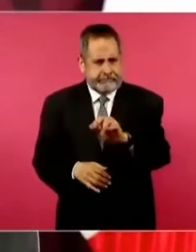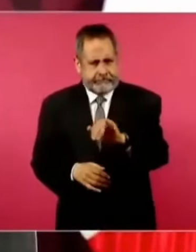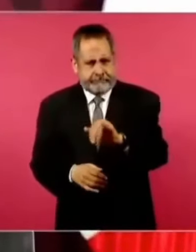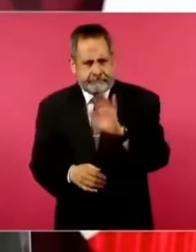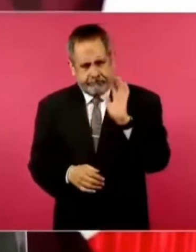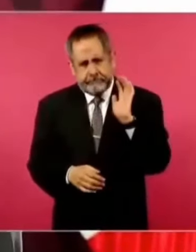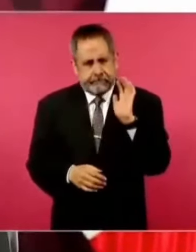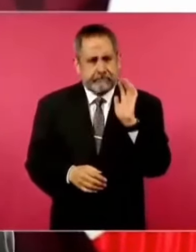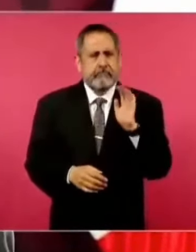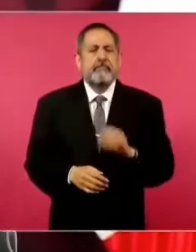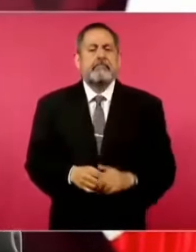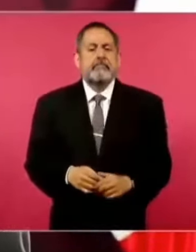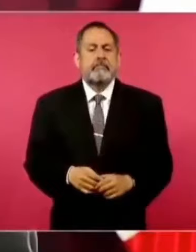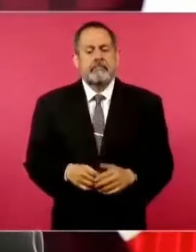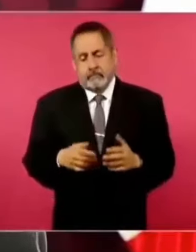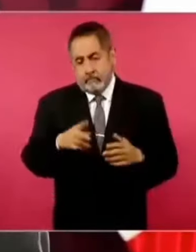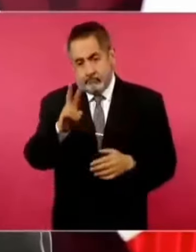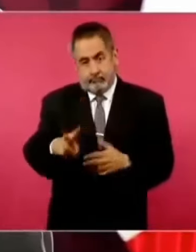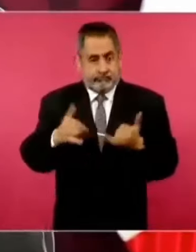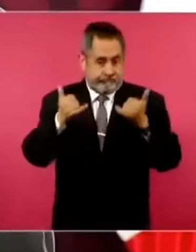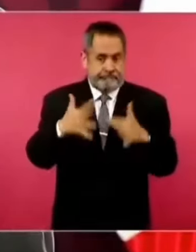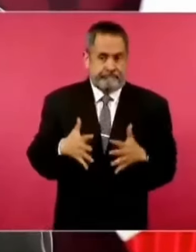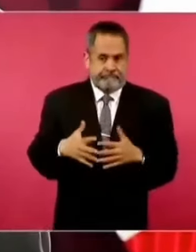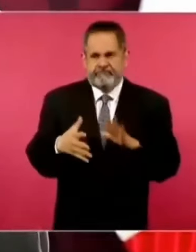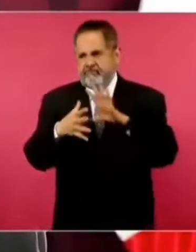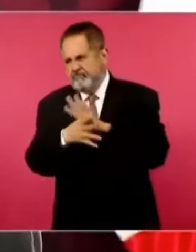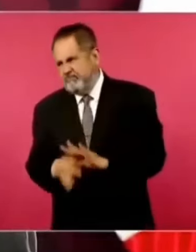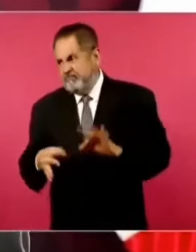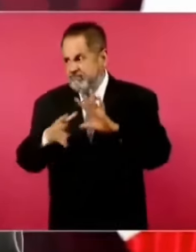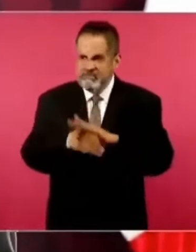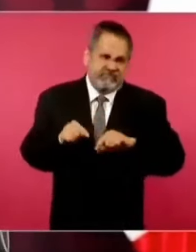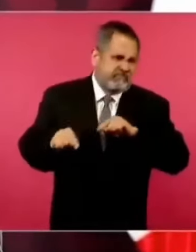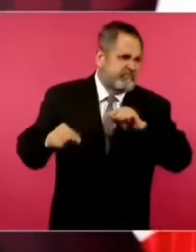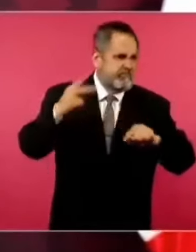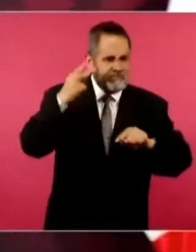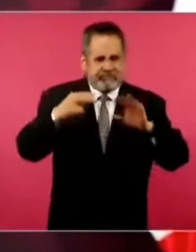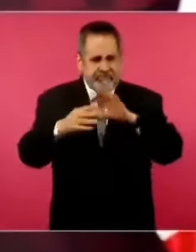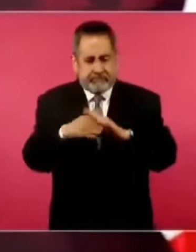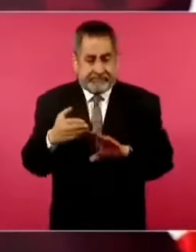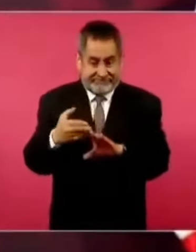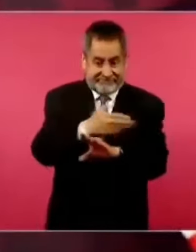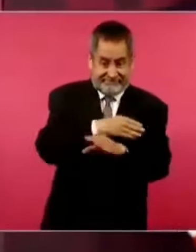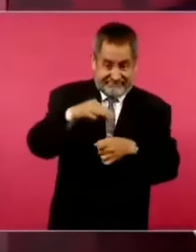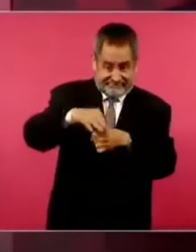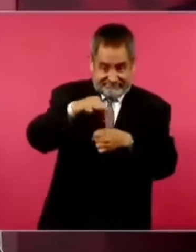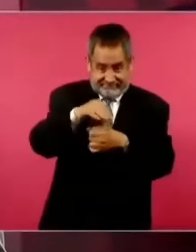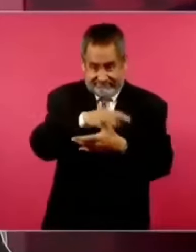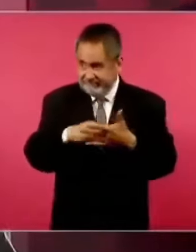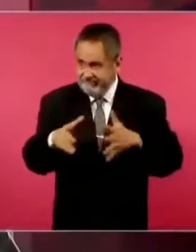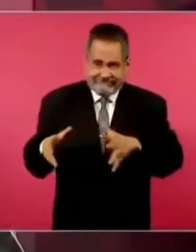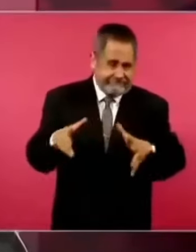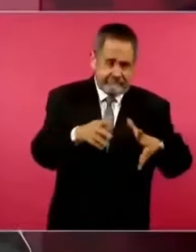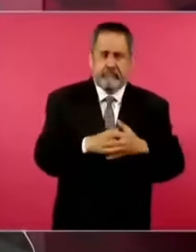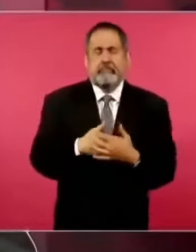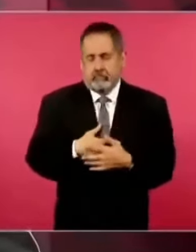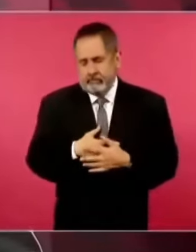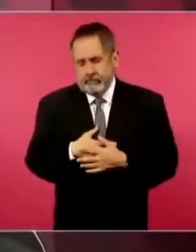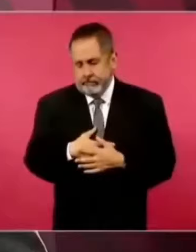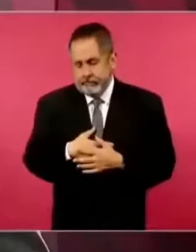porque fatiga, agota el proceso electoral.